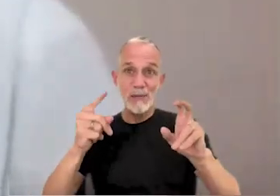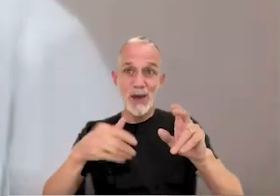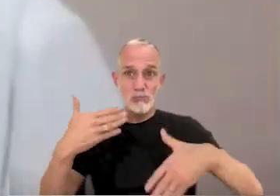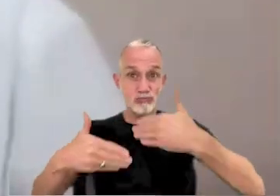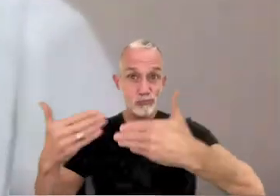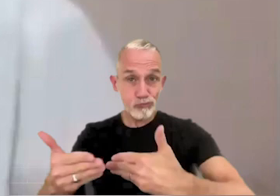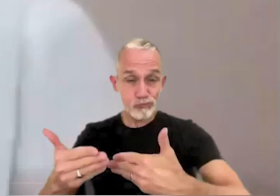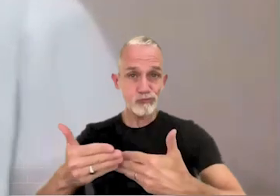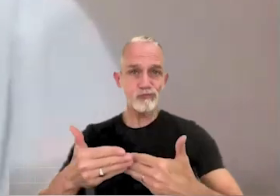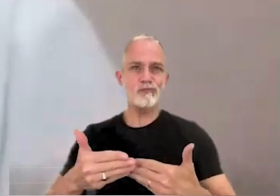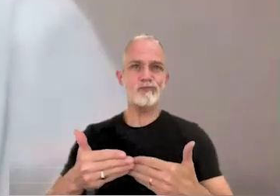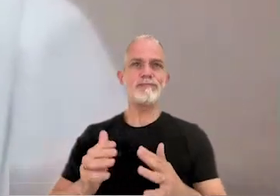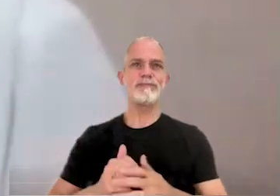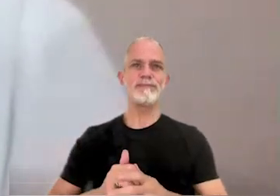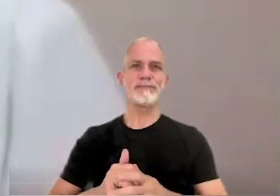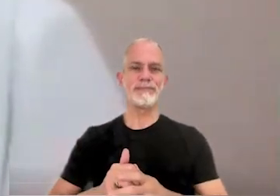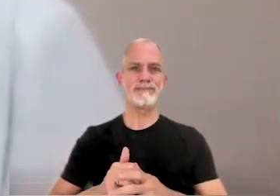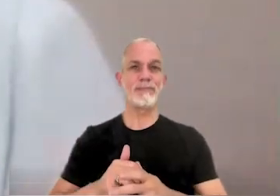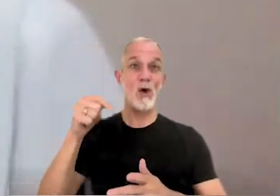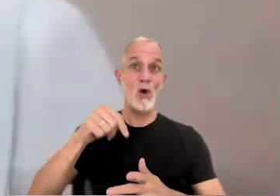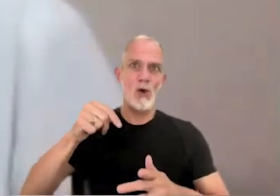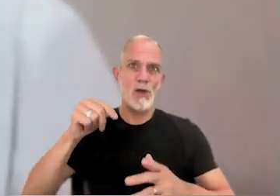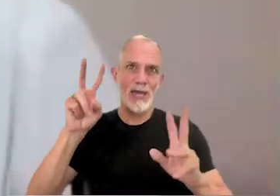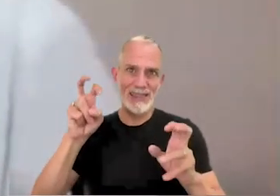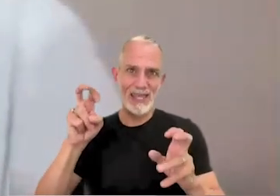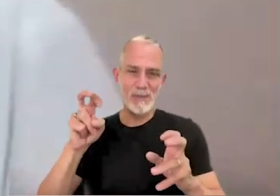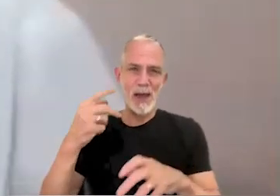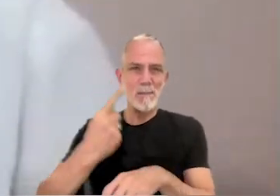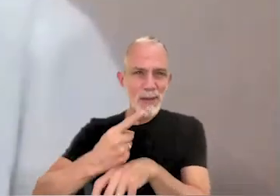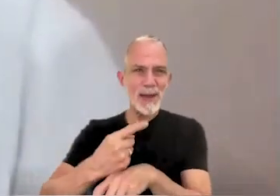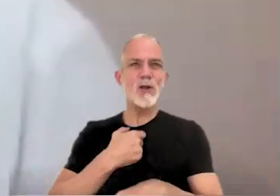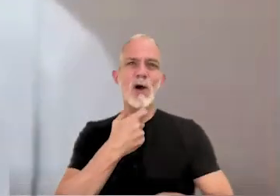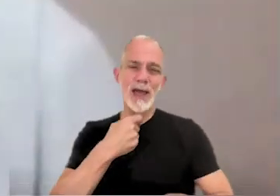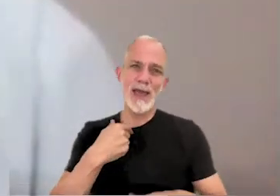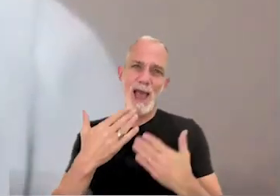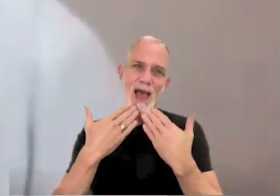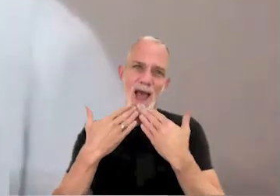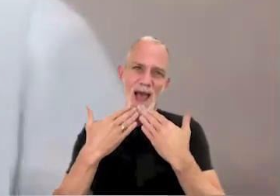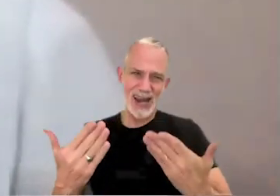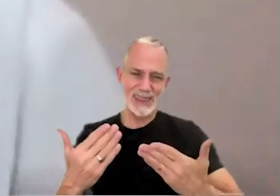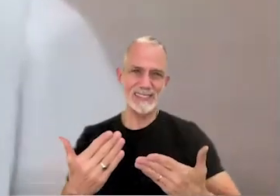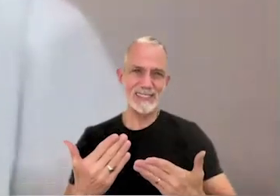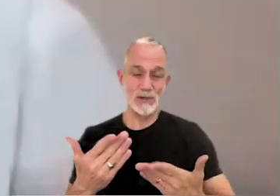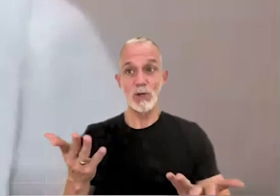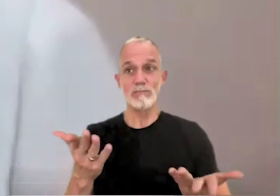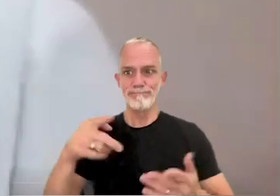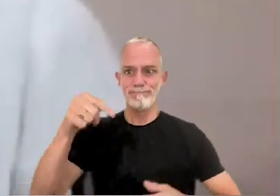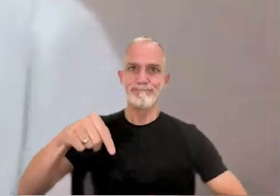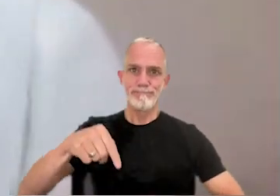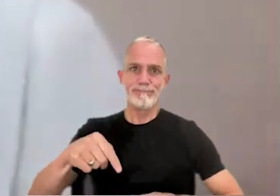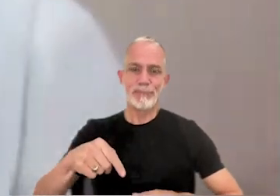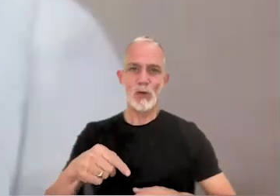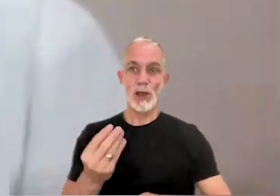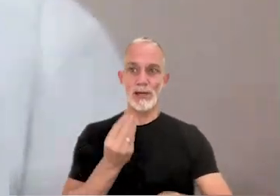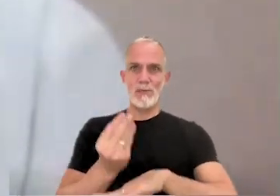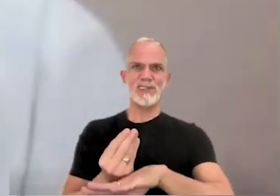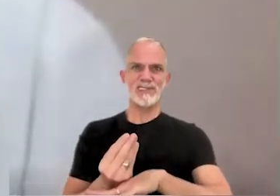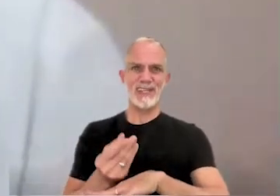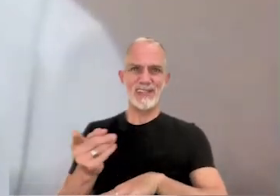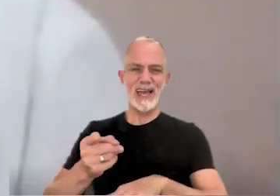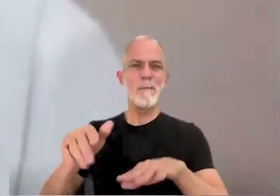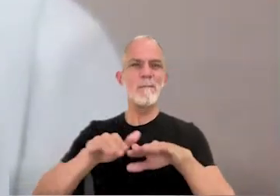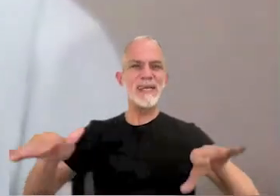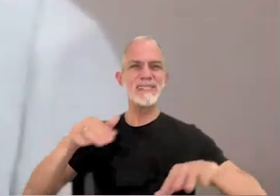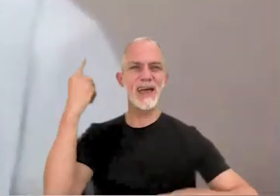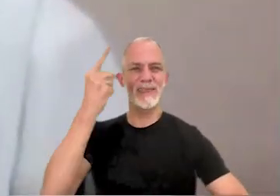tema que hoy nos convoca, le quería agradecer justamente, bueno, en este momento en representación de la mesa